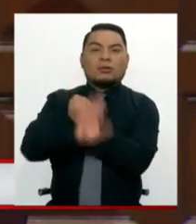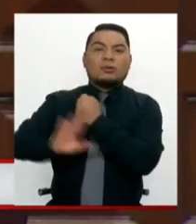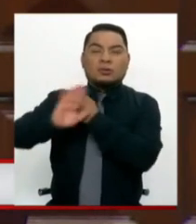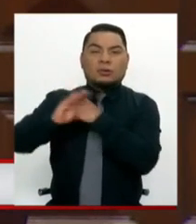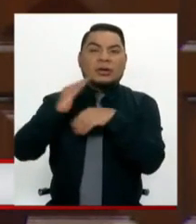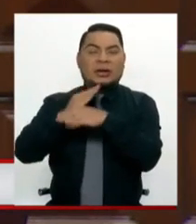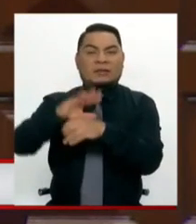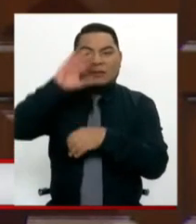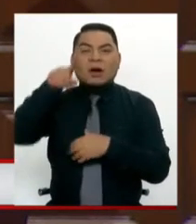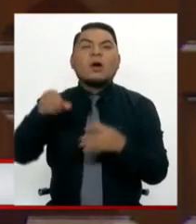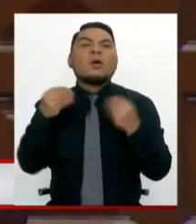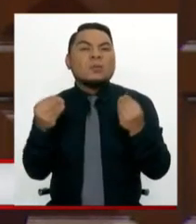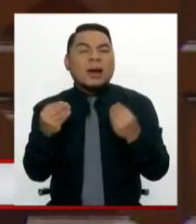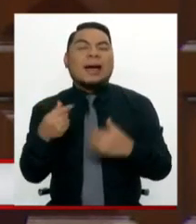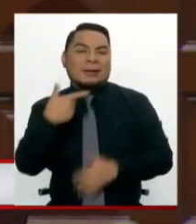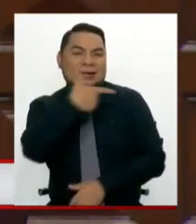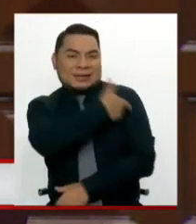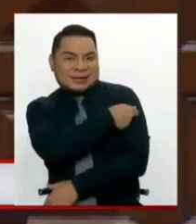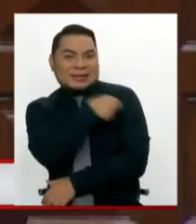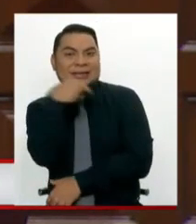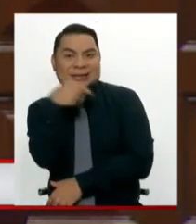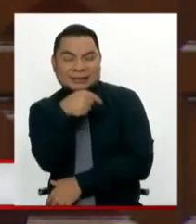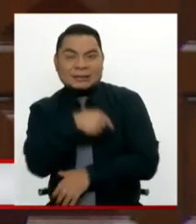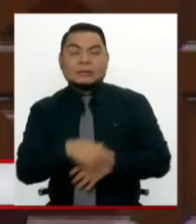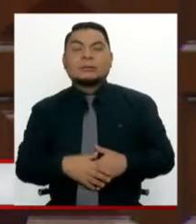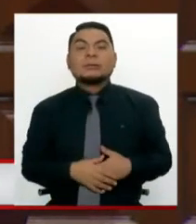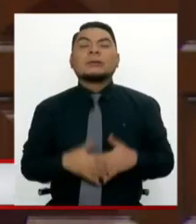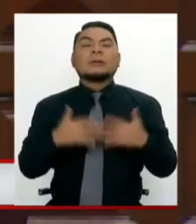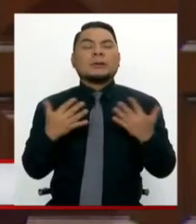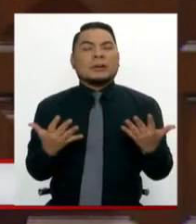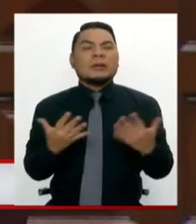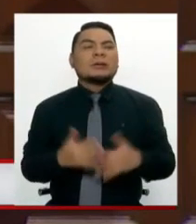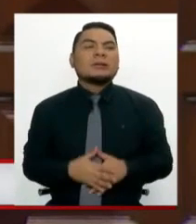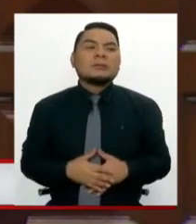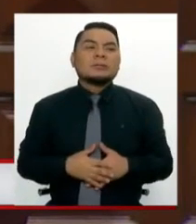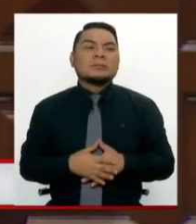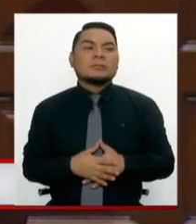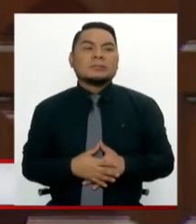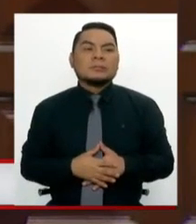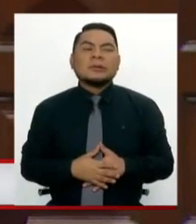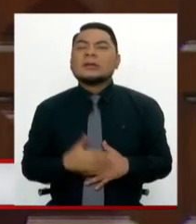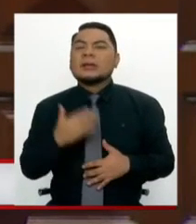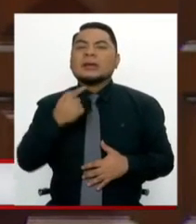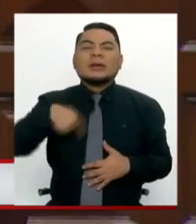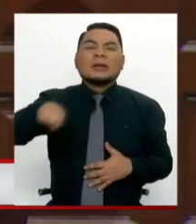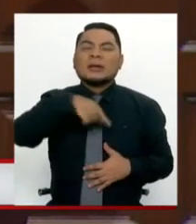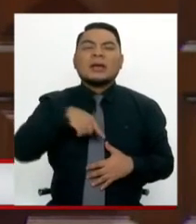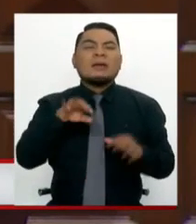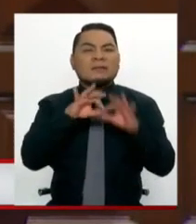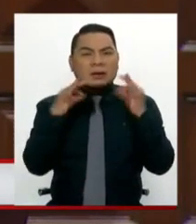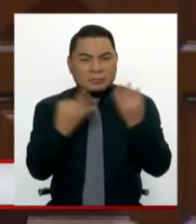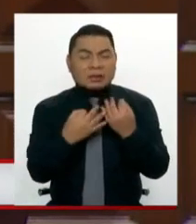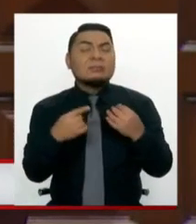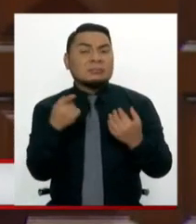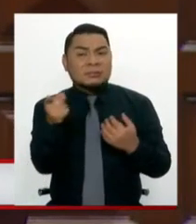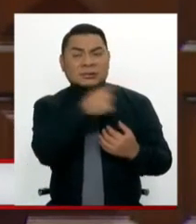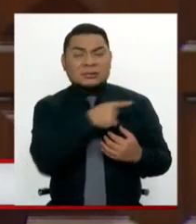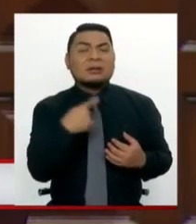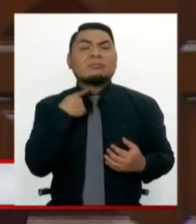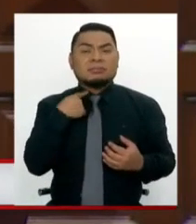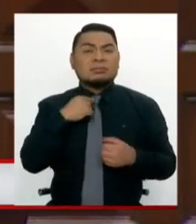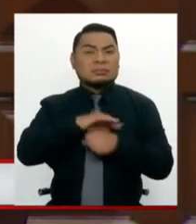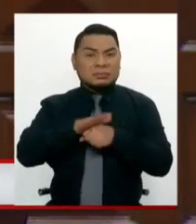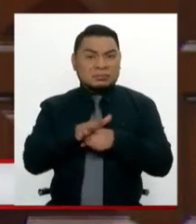enfermedad es la vacunación. ¿Y quién en nuestras familias no ha sido afectado por este